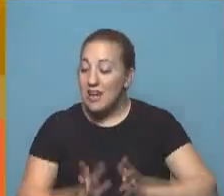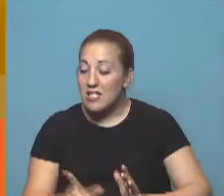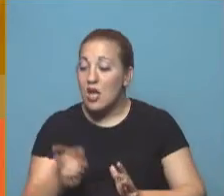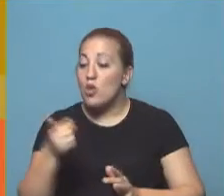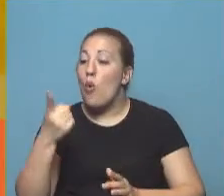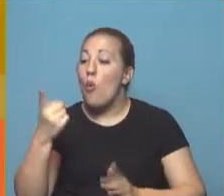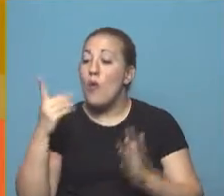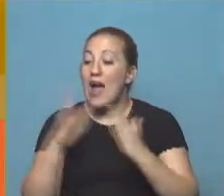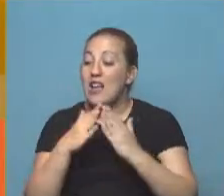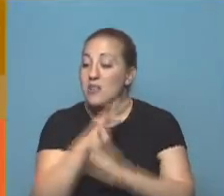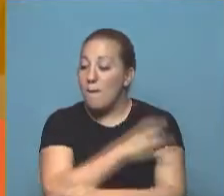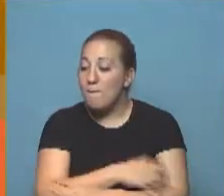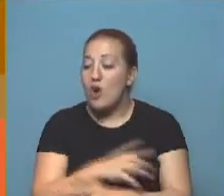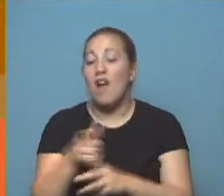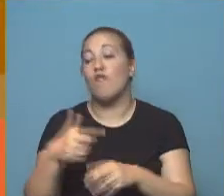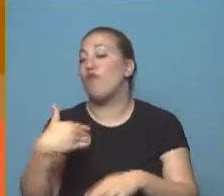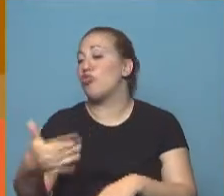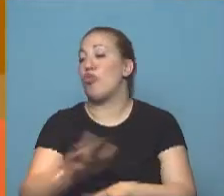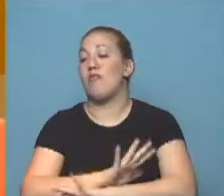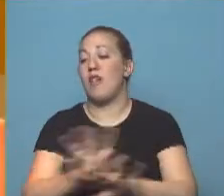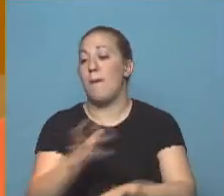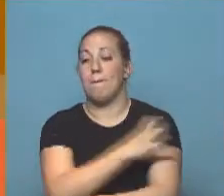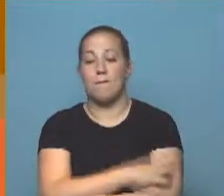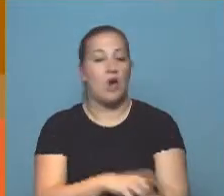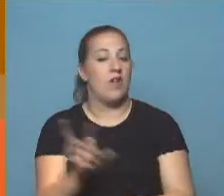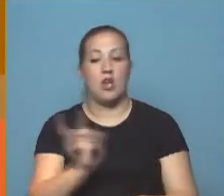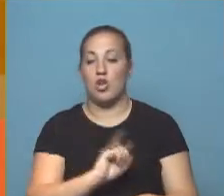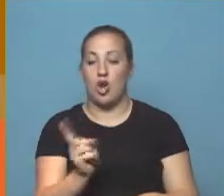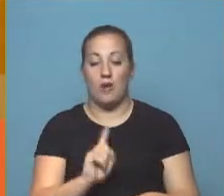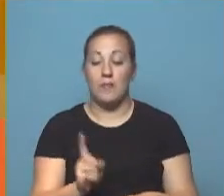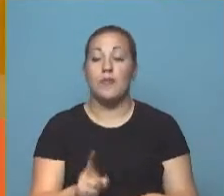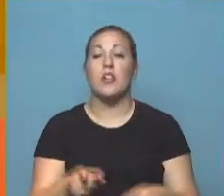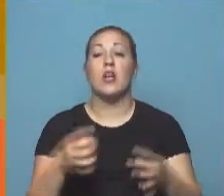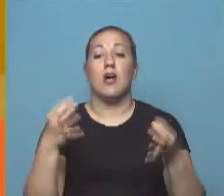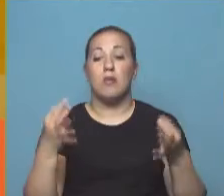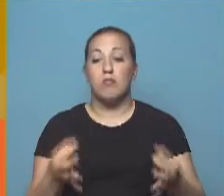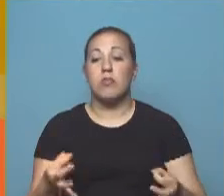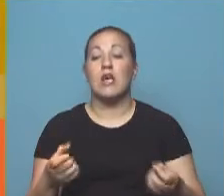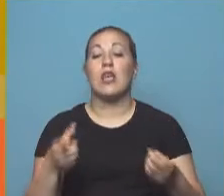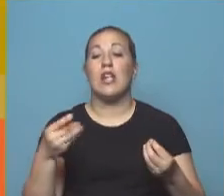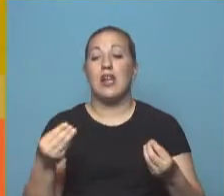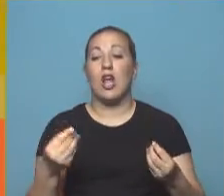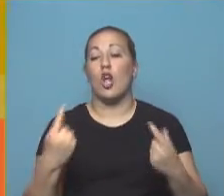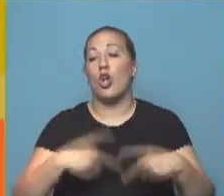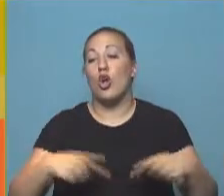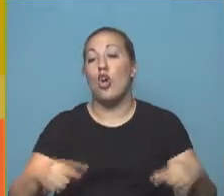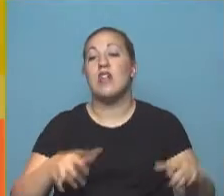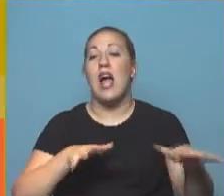pobre. Y eso se hace haciendo que las transferencias de plata, es decir, que la plata que se le da a la gente, lo lleve a realizar actitudes o